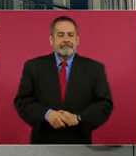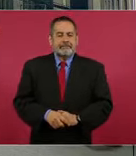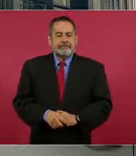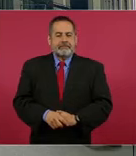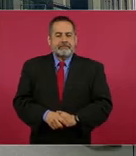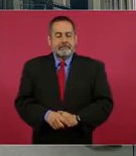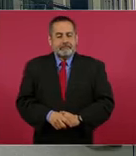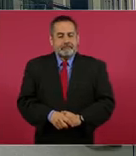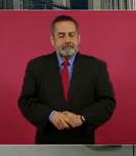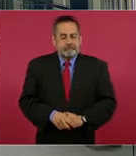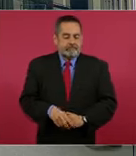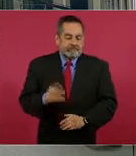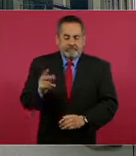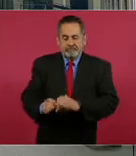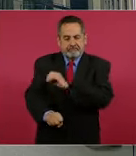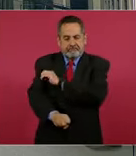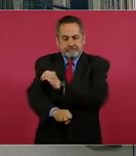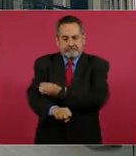Obregón